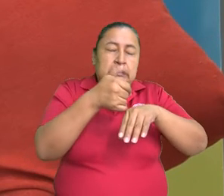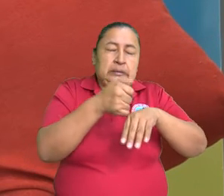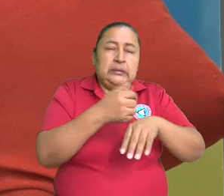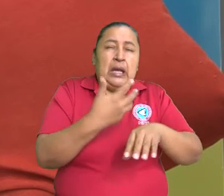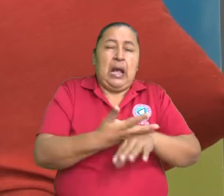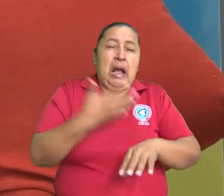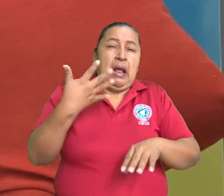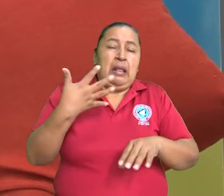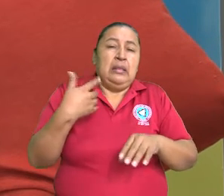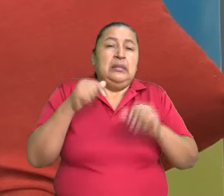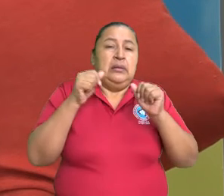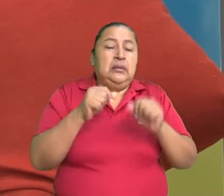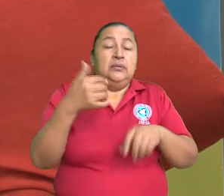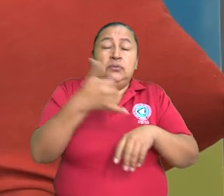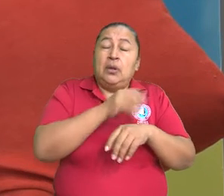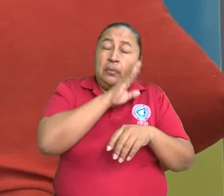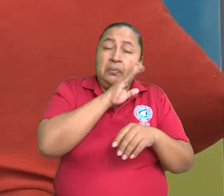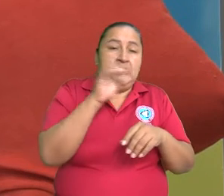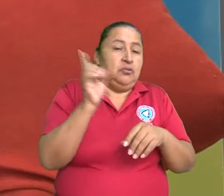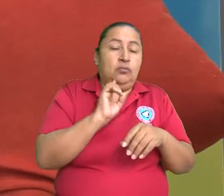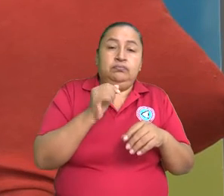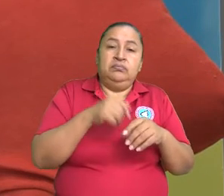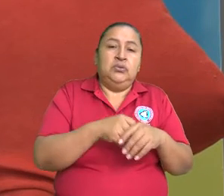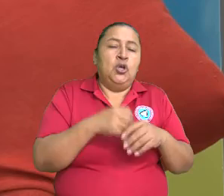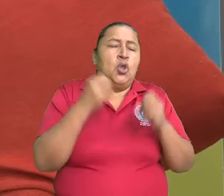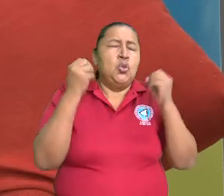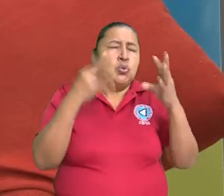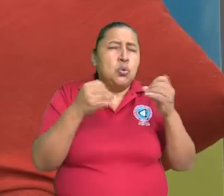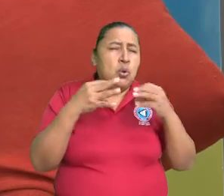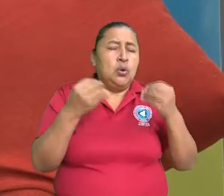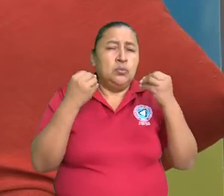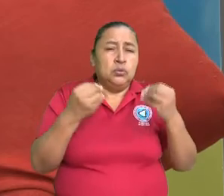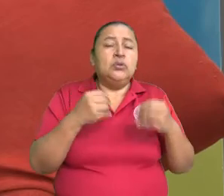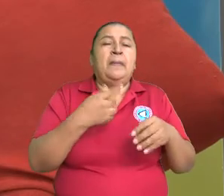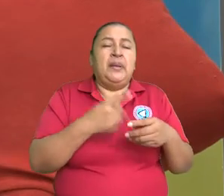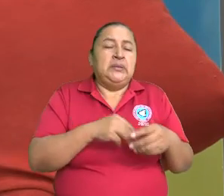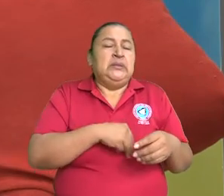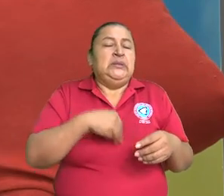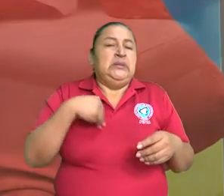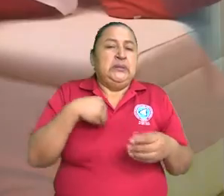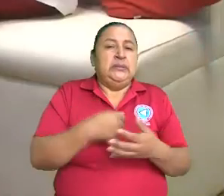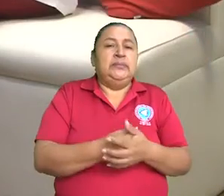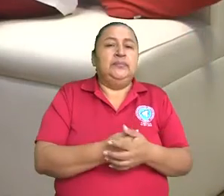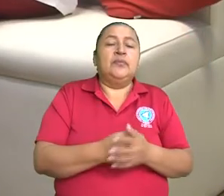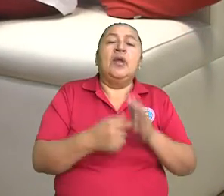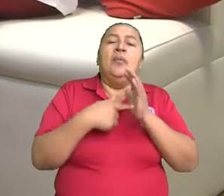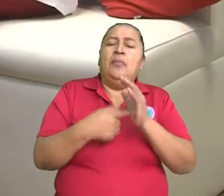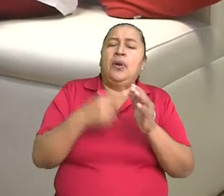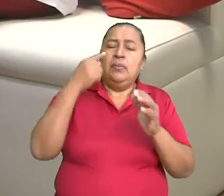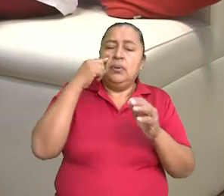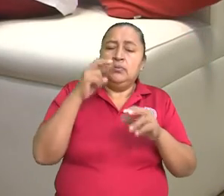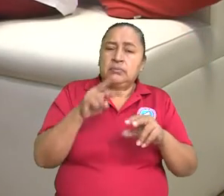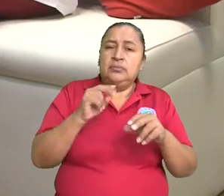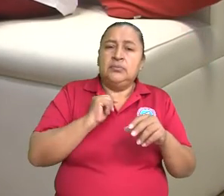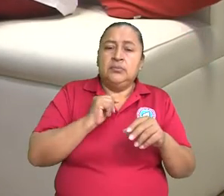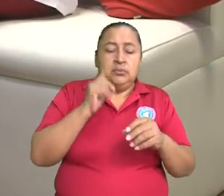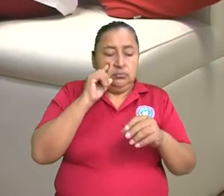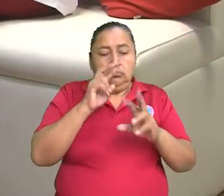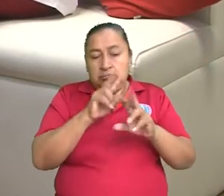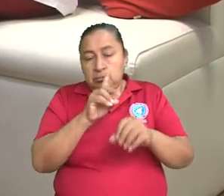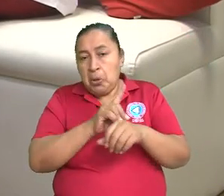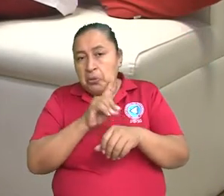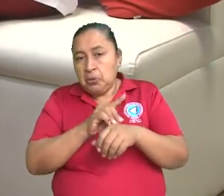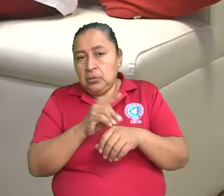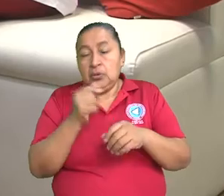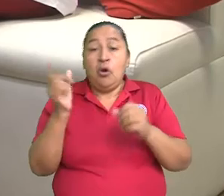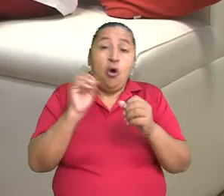ella tiende a tener un poco de molestia. Dolor excesivo no hay, pero sí hay molestia. En el caso del diagnóstico, ¿esto se ve a simple ojo, simple